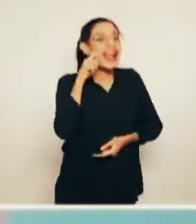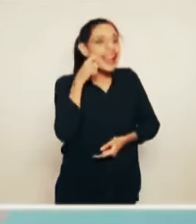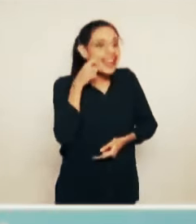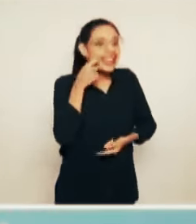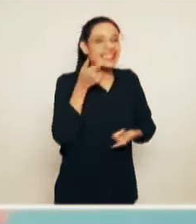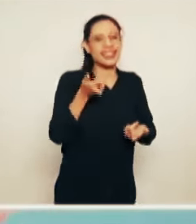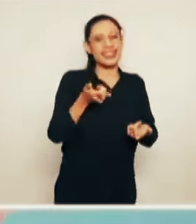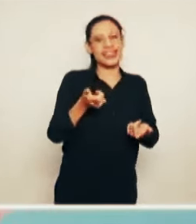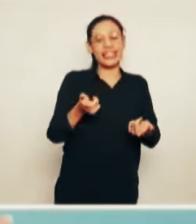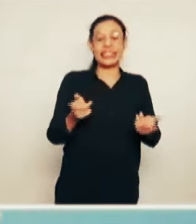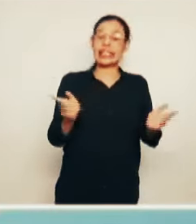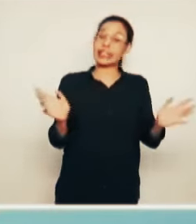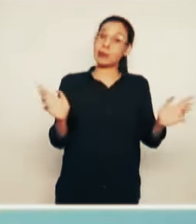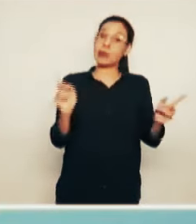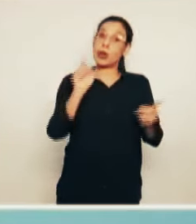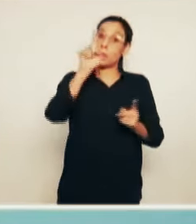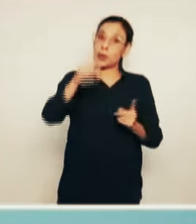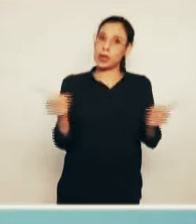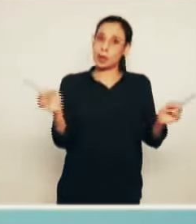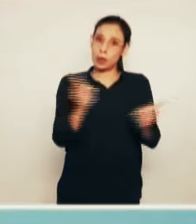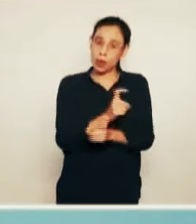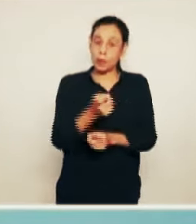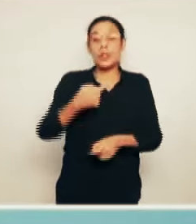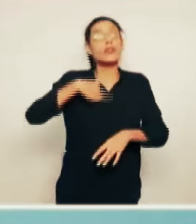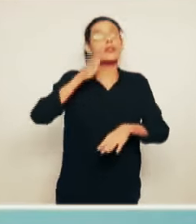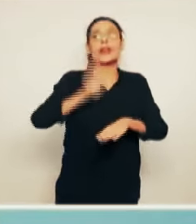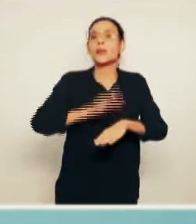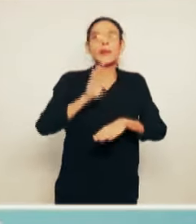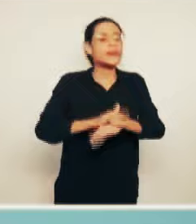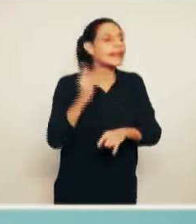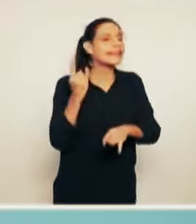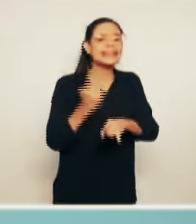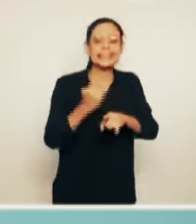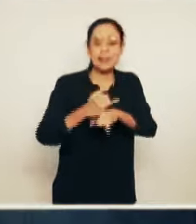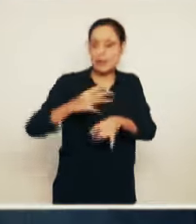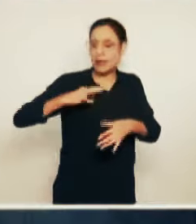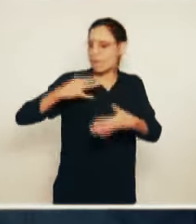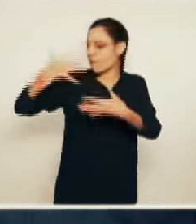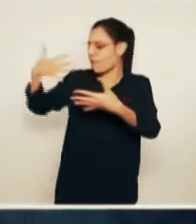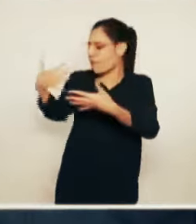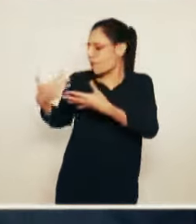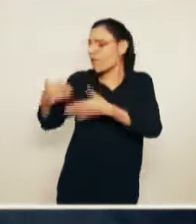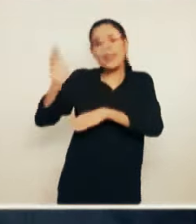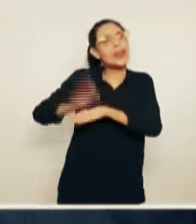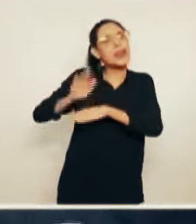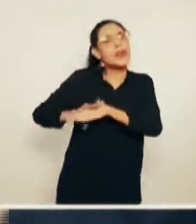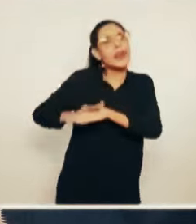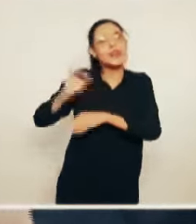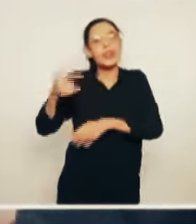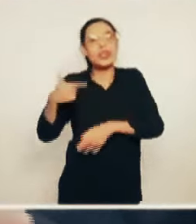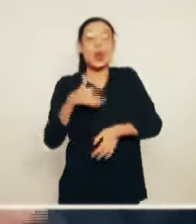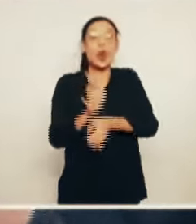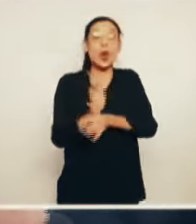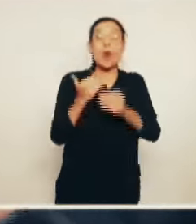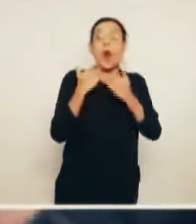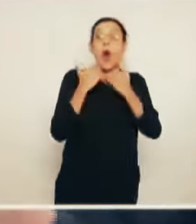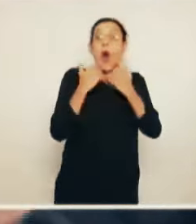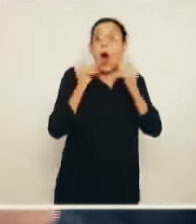Me hago cargo también de todo, como me he hecho cargo de todo en la vida. No le esquivo el bulto a nadie ni a nada.